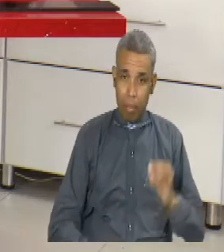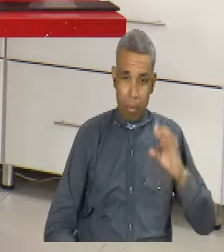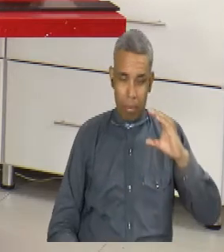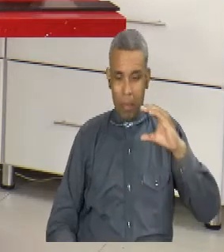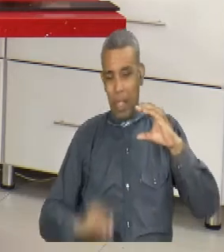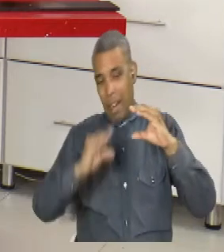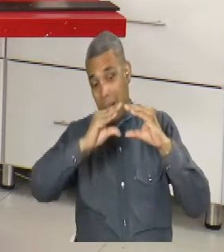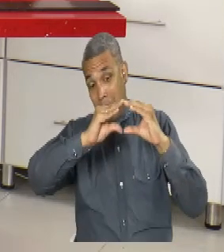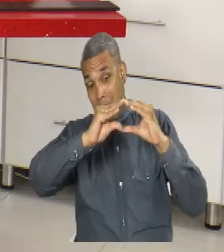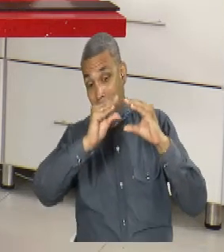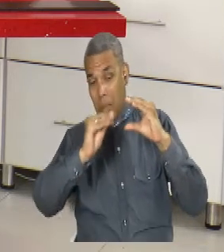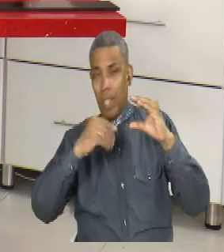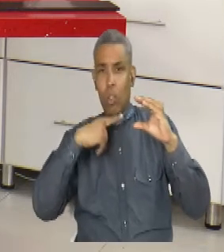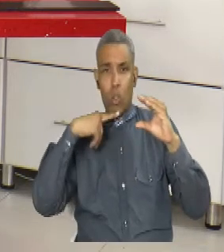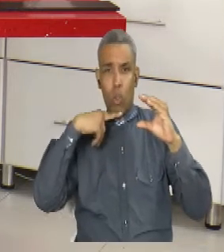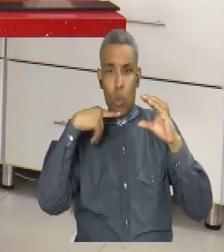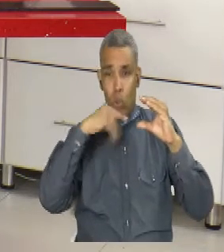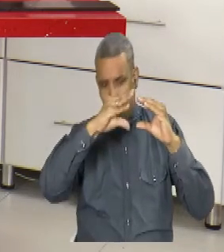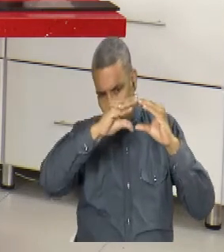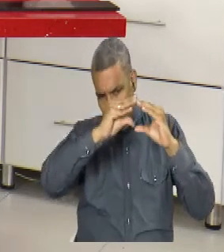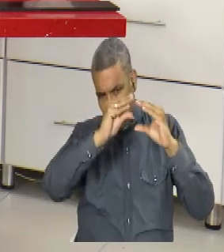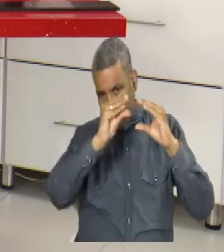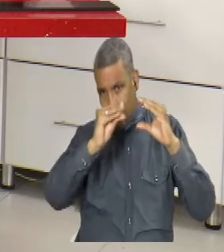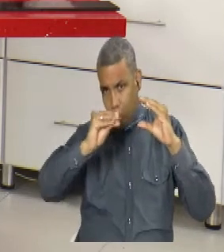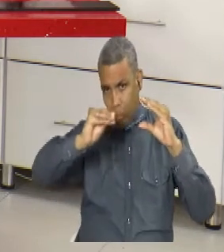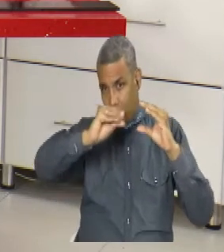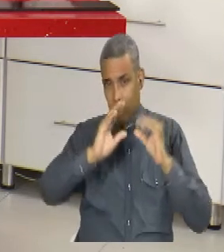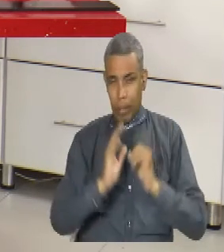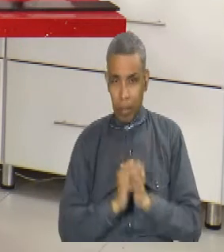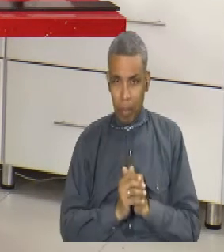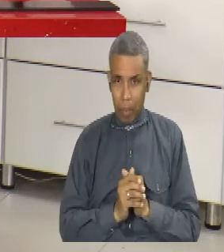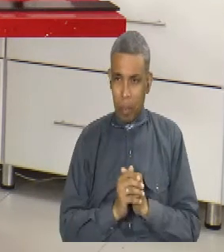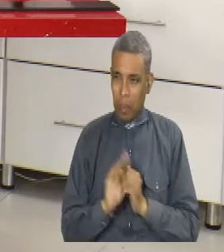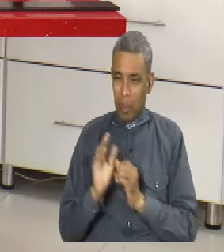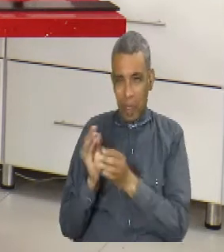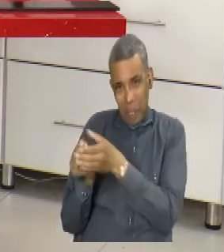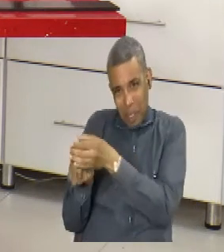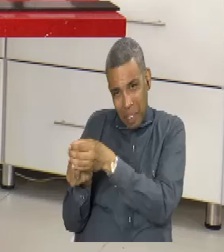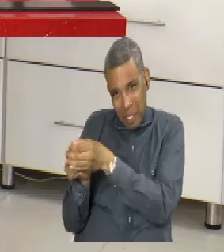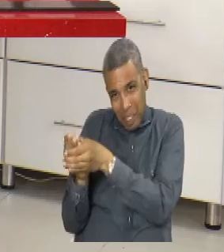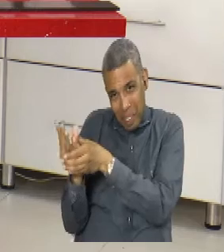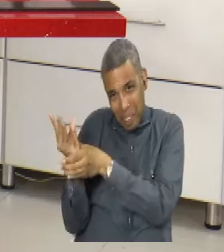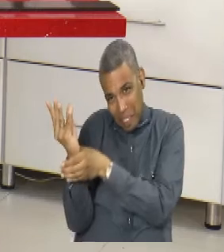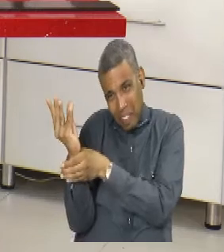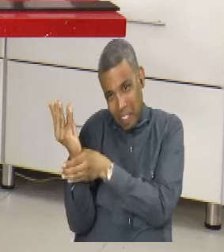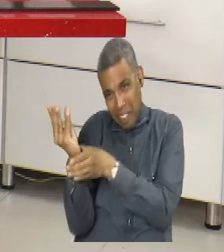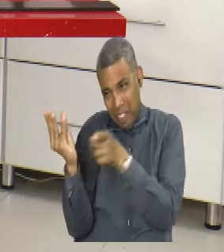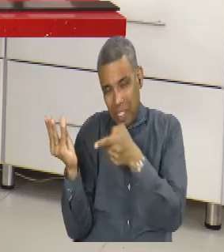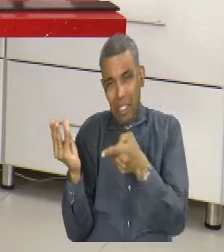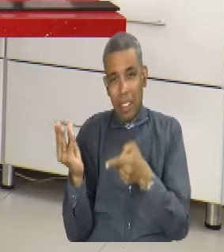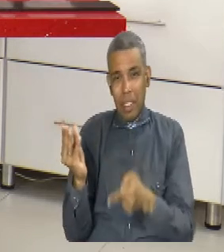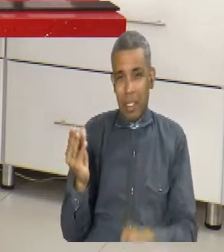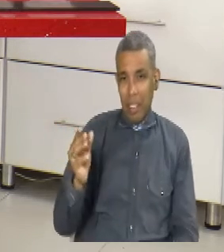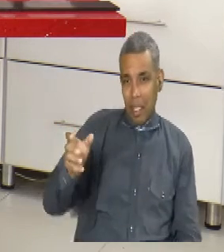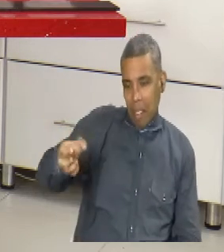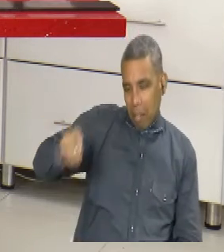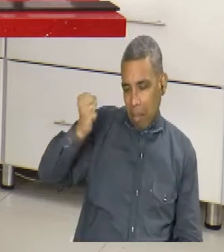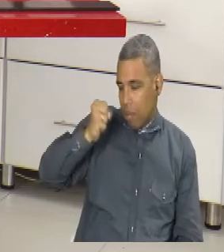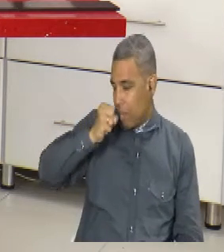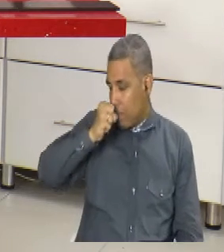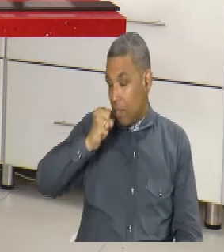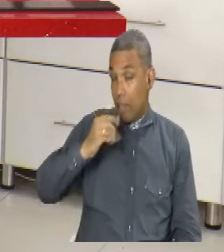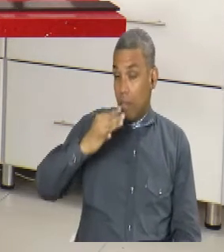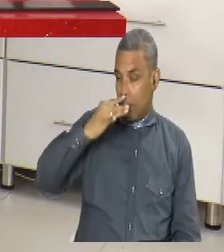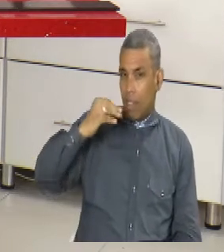Esperemos a ver que nuestras papas terminen para poder emplatar. Es la idea.